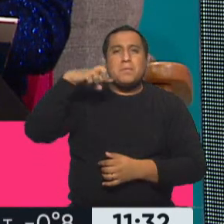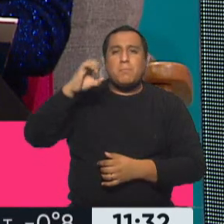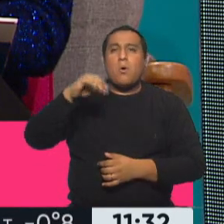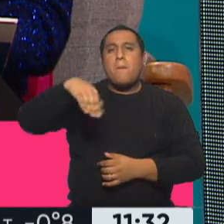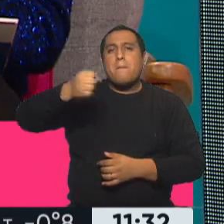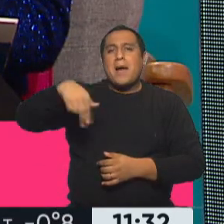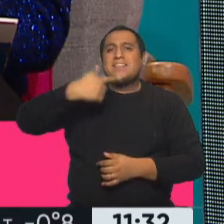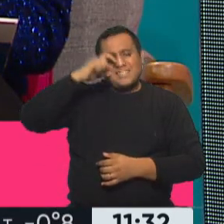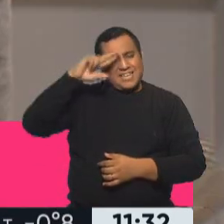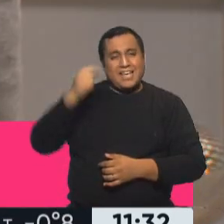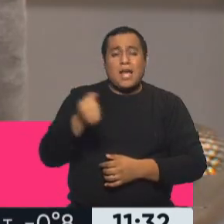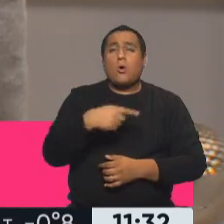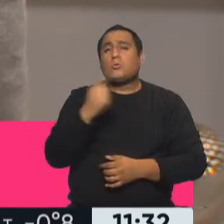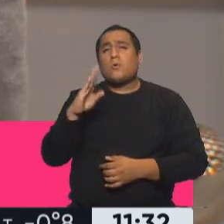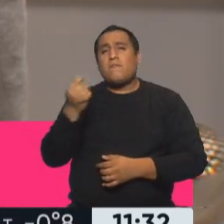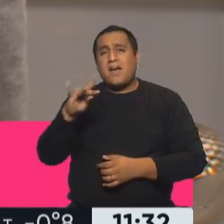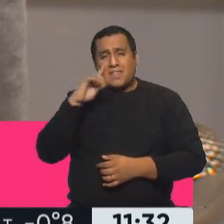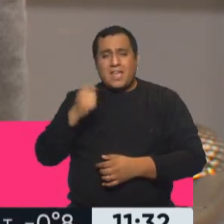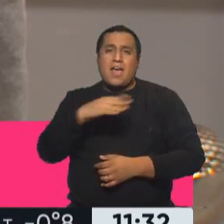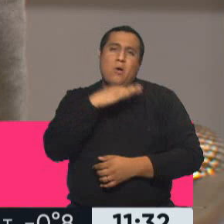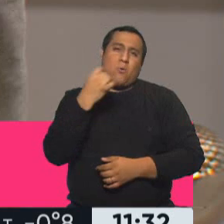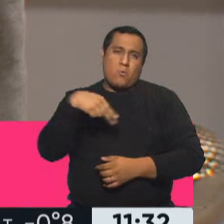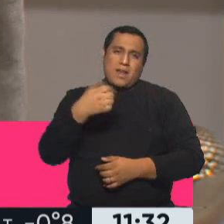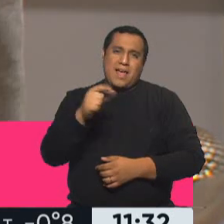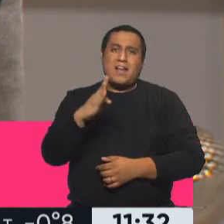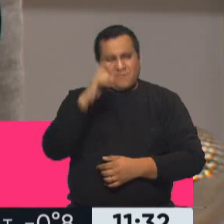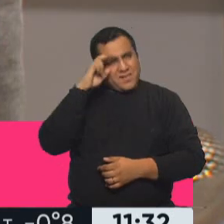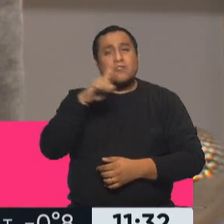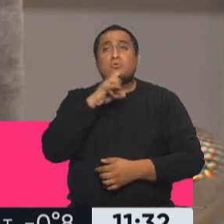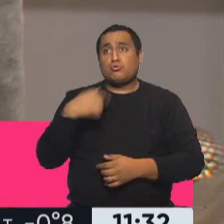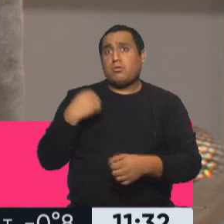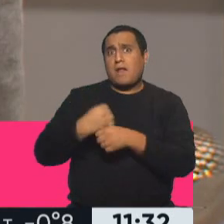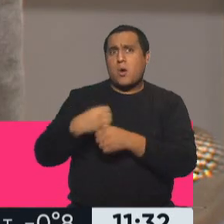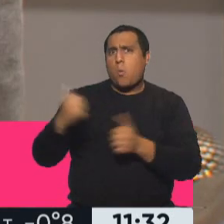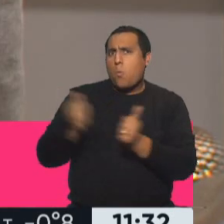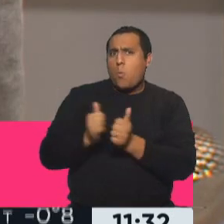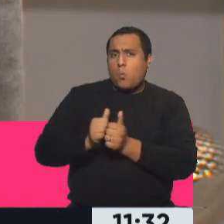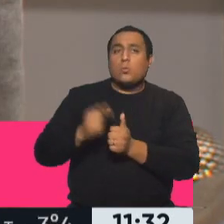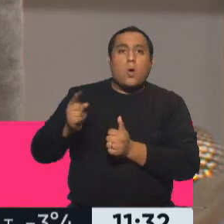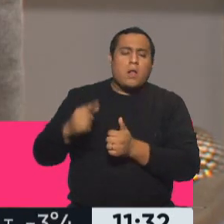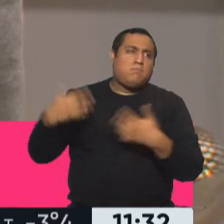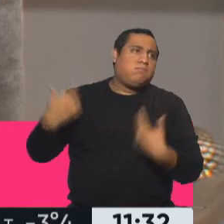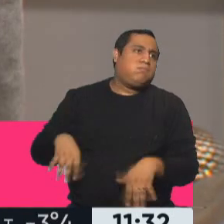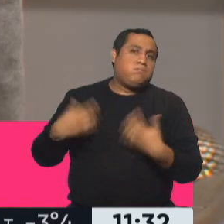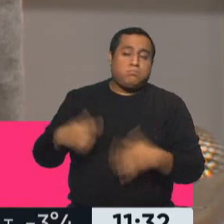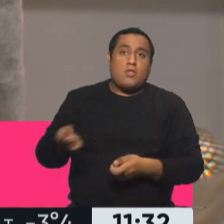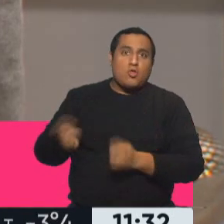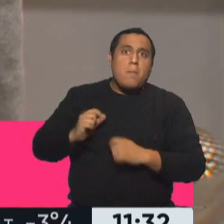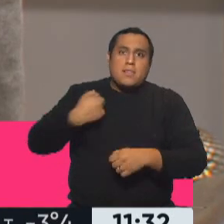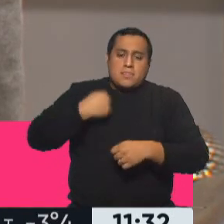Bueno, Badía, yo trabajé mucho con Juan Alberto, yo le agradezco toda mi vida a Juan Alberto, que me dio dos años de televisión